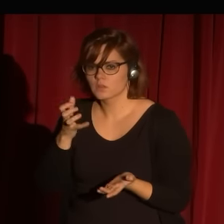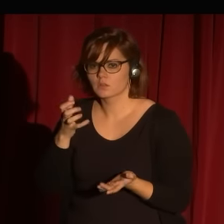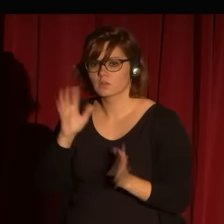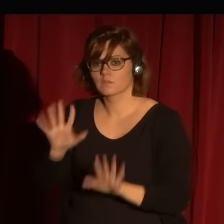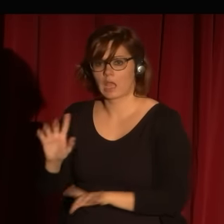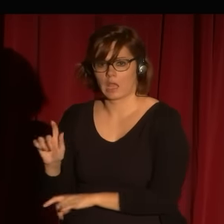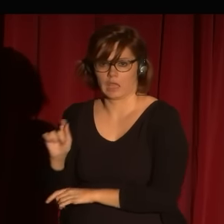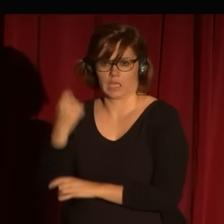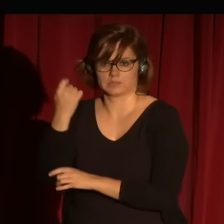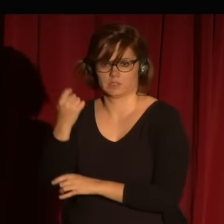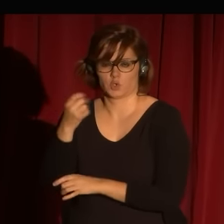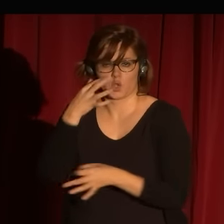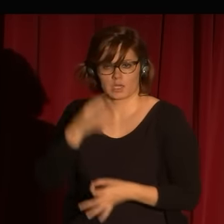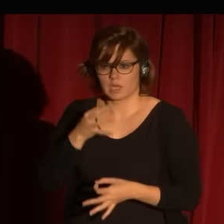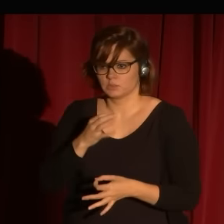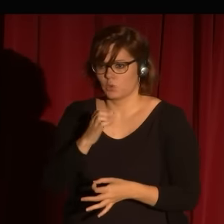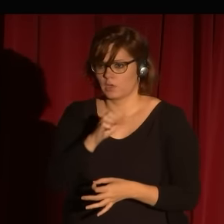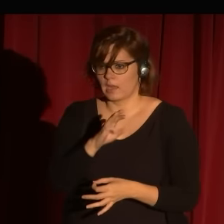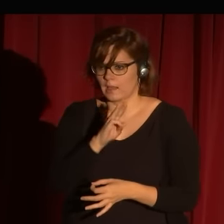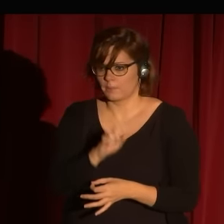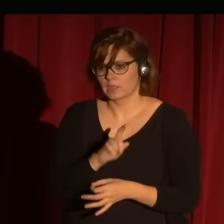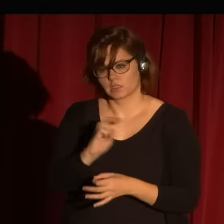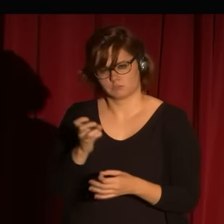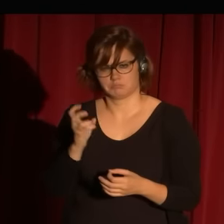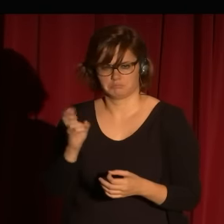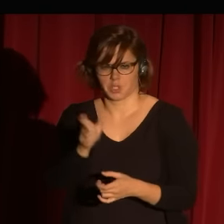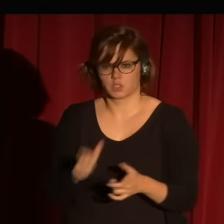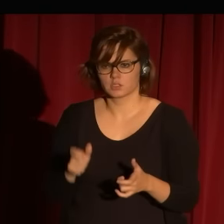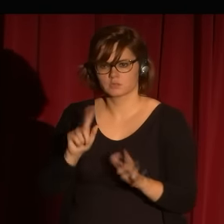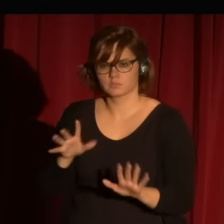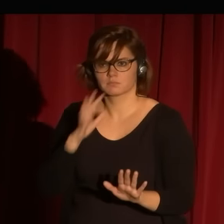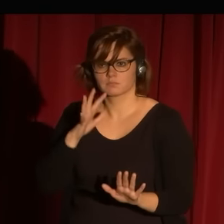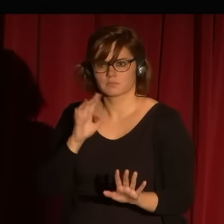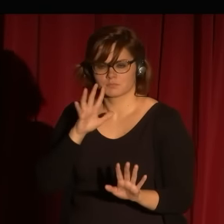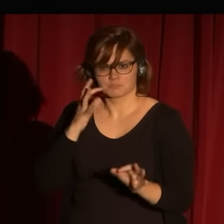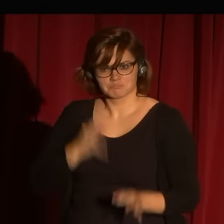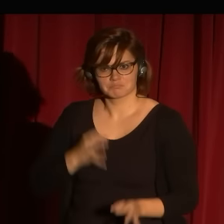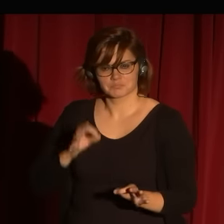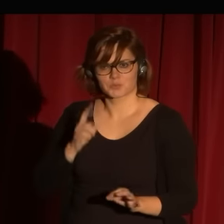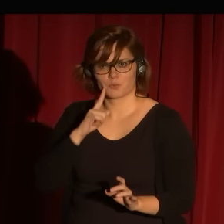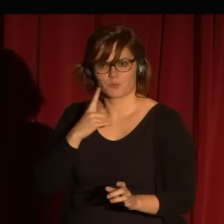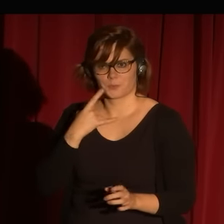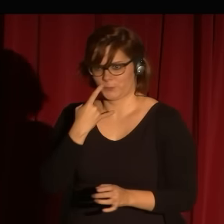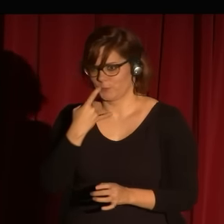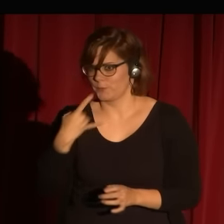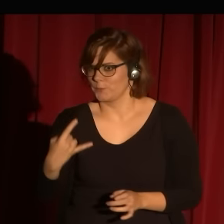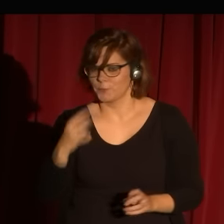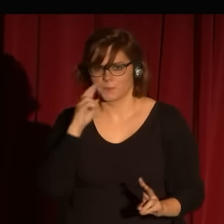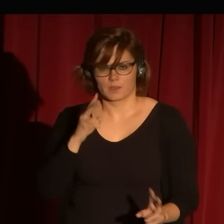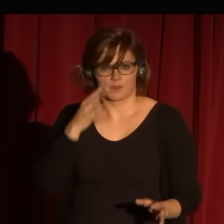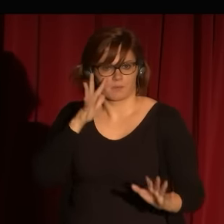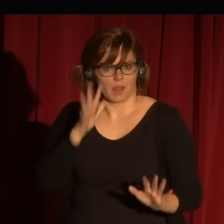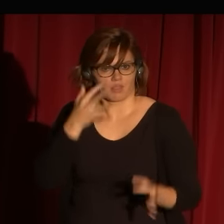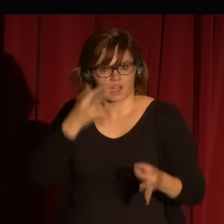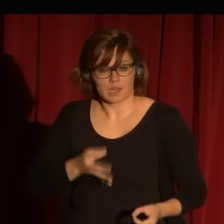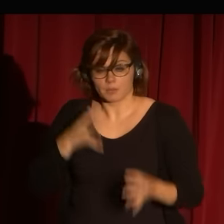del realismo de Clara paters y de muchos pintores realistas es tal que nos engañan y nos seducen y nos hacen pensar que lo que vemos es muy real pero no lo